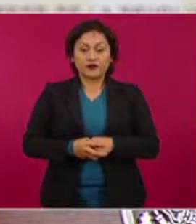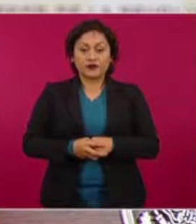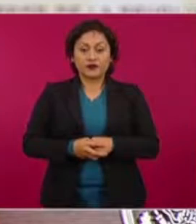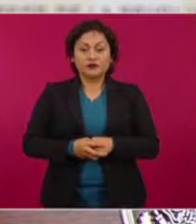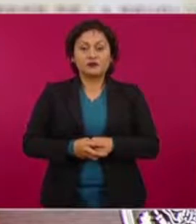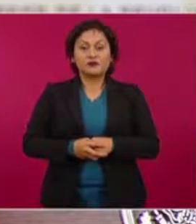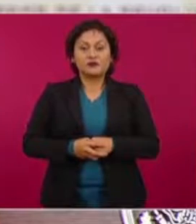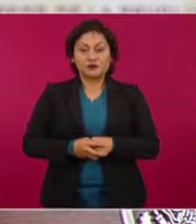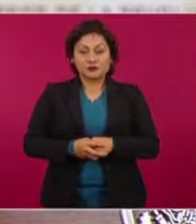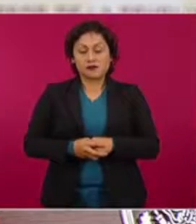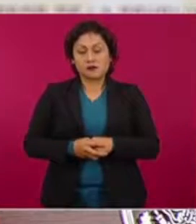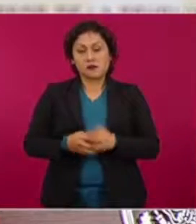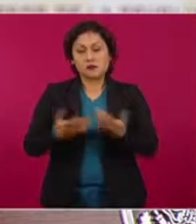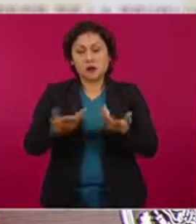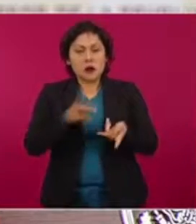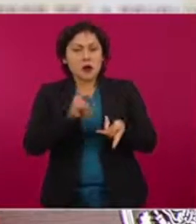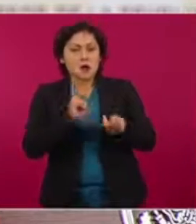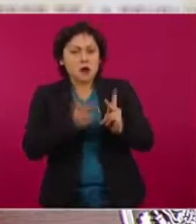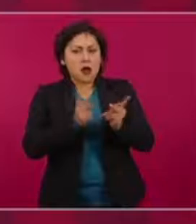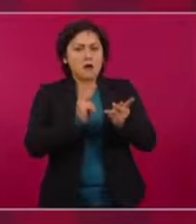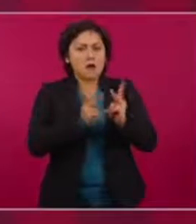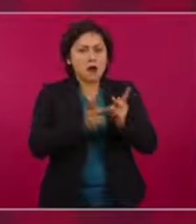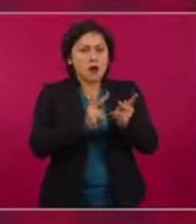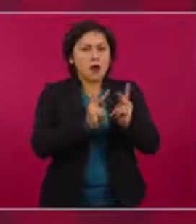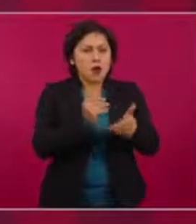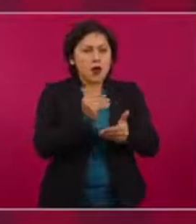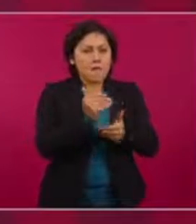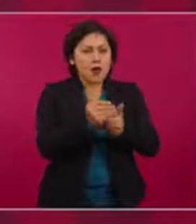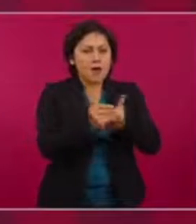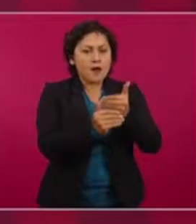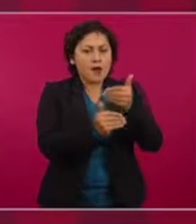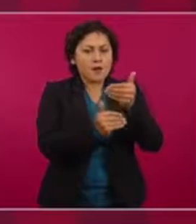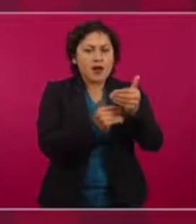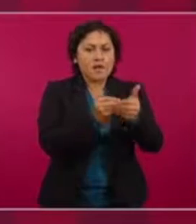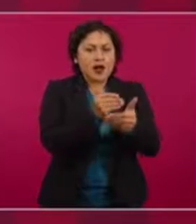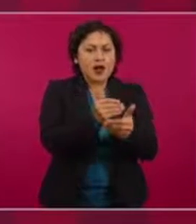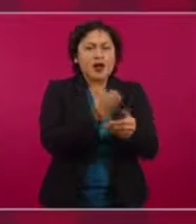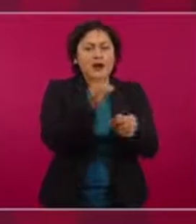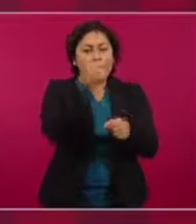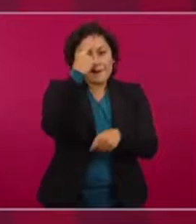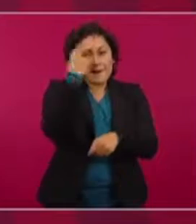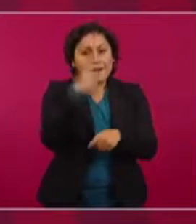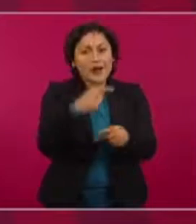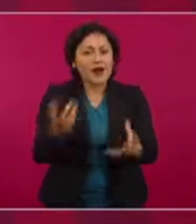se estaba llegando a un acuerdo pidiendo a Madero que se le salvara la vida